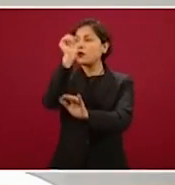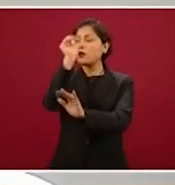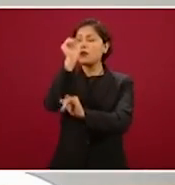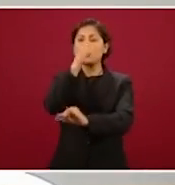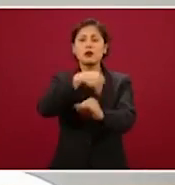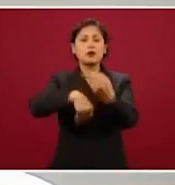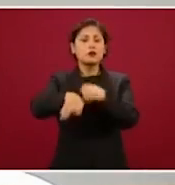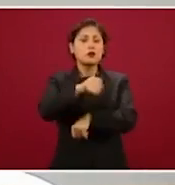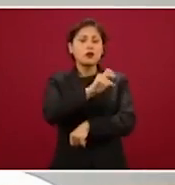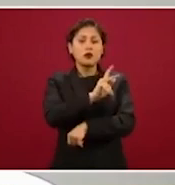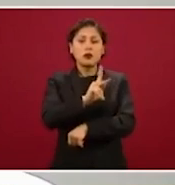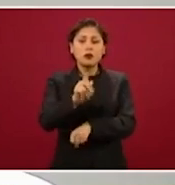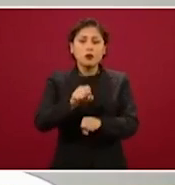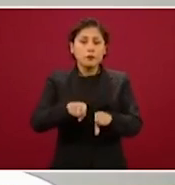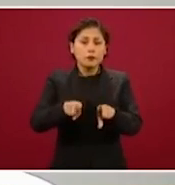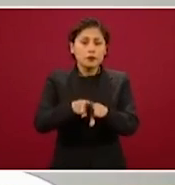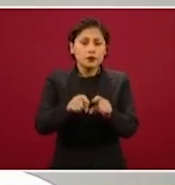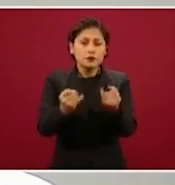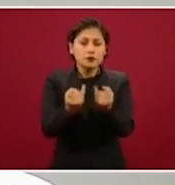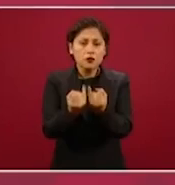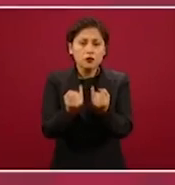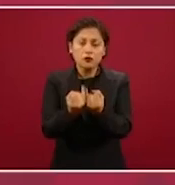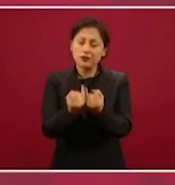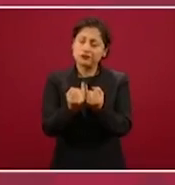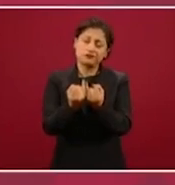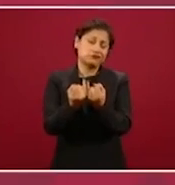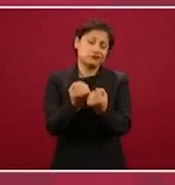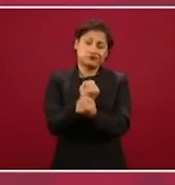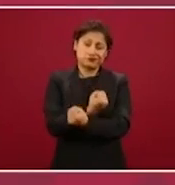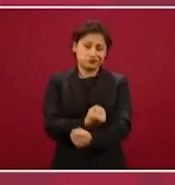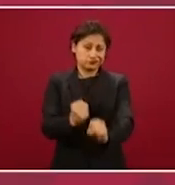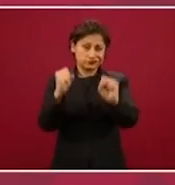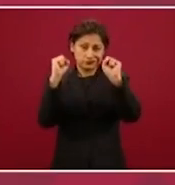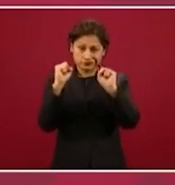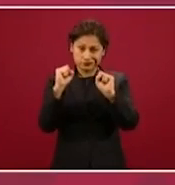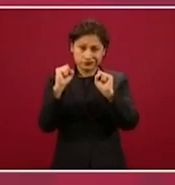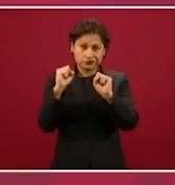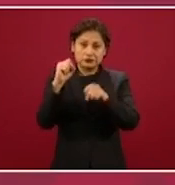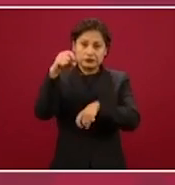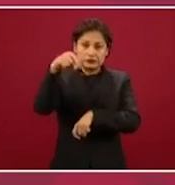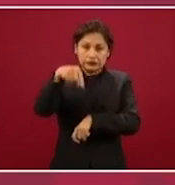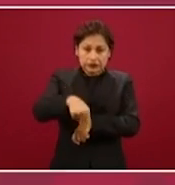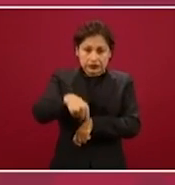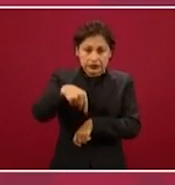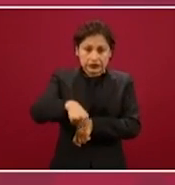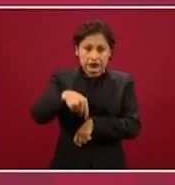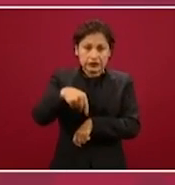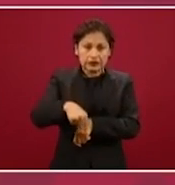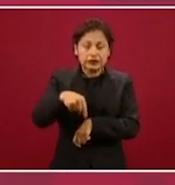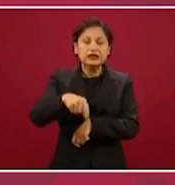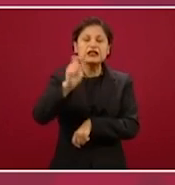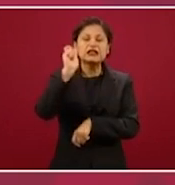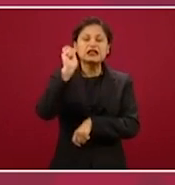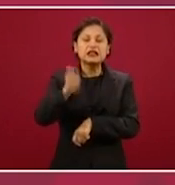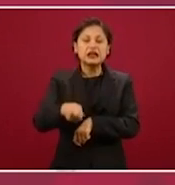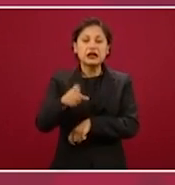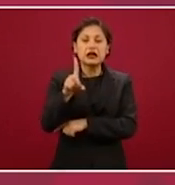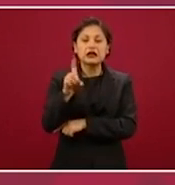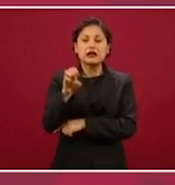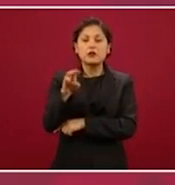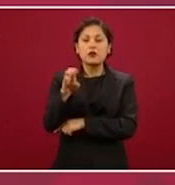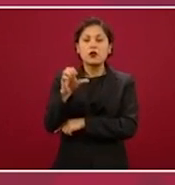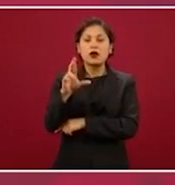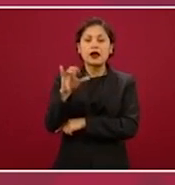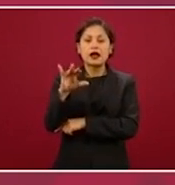pues no. La democracia, ¿sí?, es pluralidad,